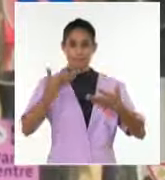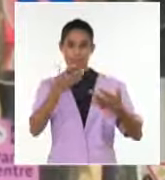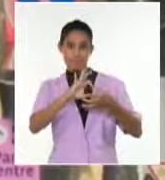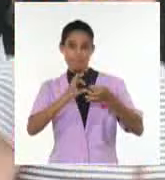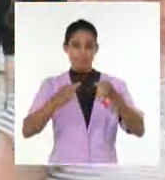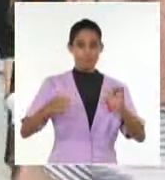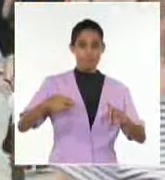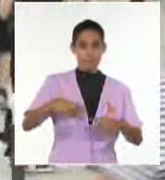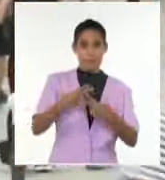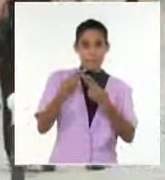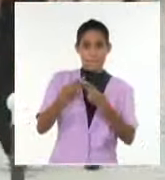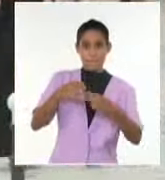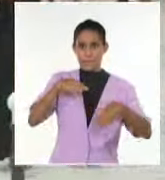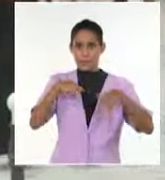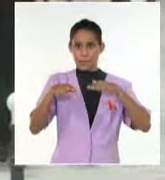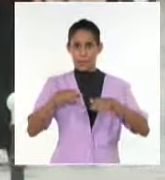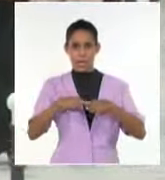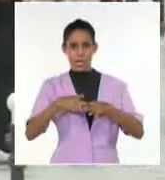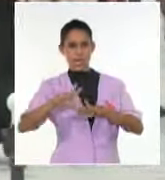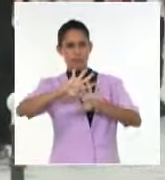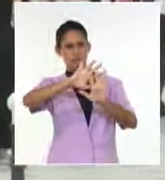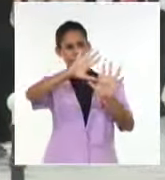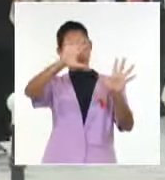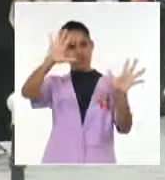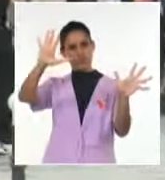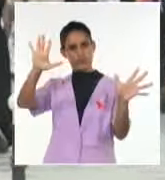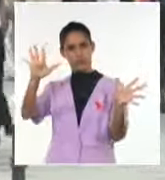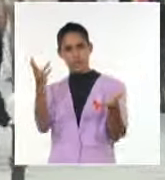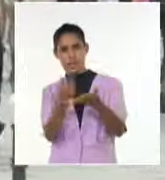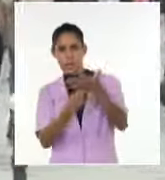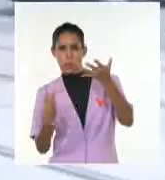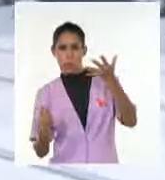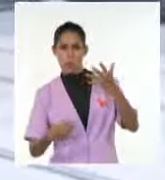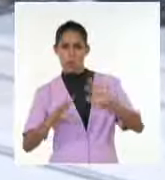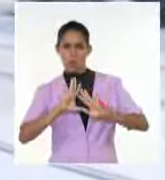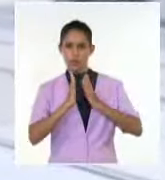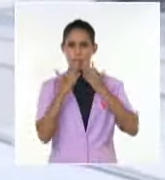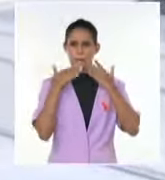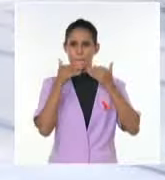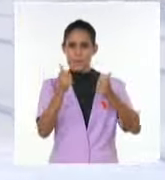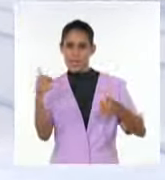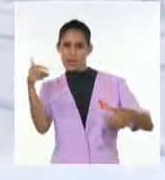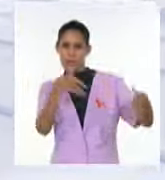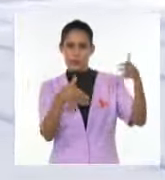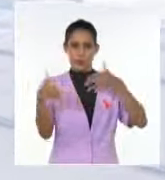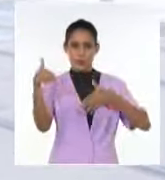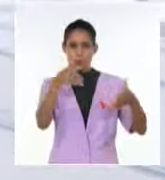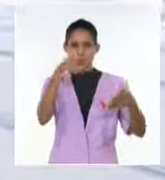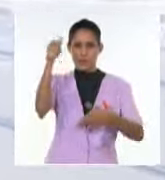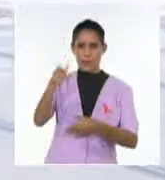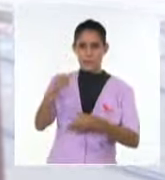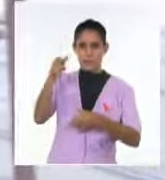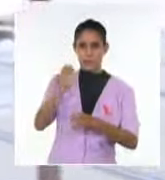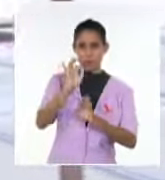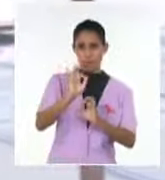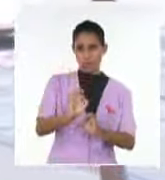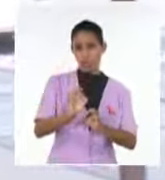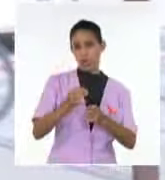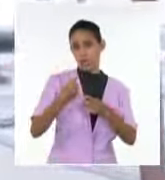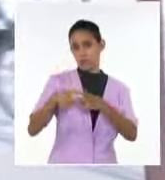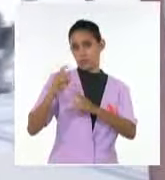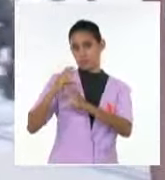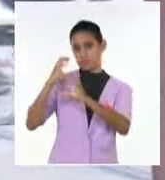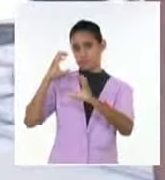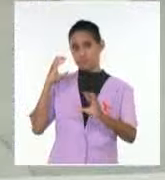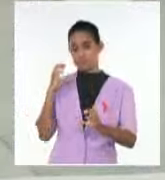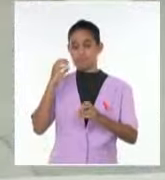juegos que adornan las calles y un creciente número de visitantes que han viajado en ocasión del magno evento deportivo. El